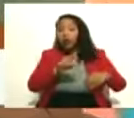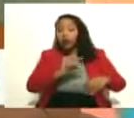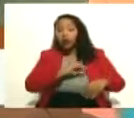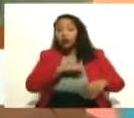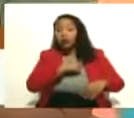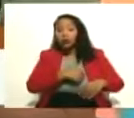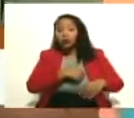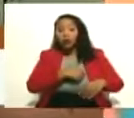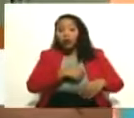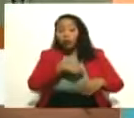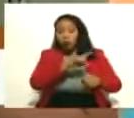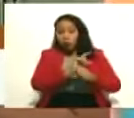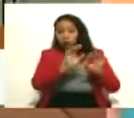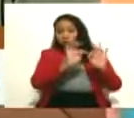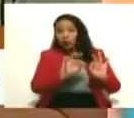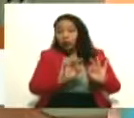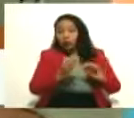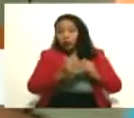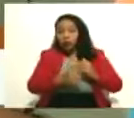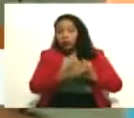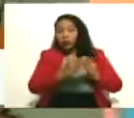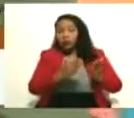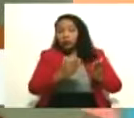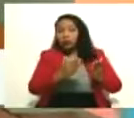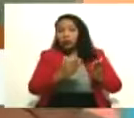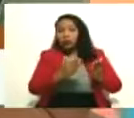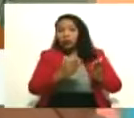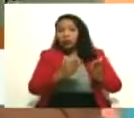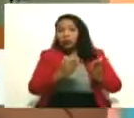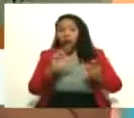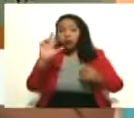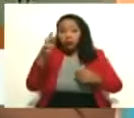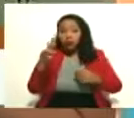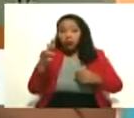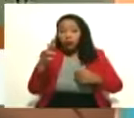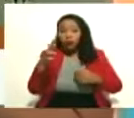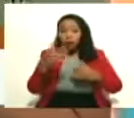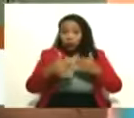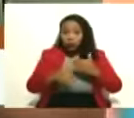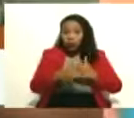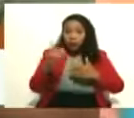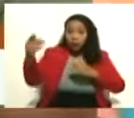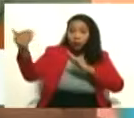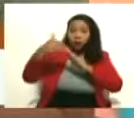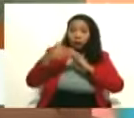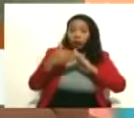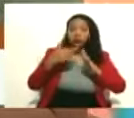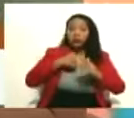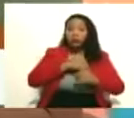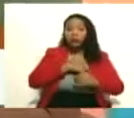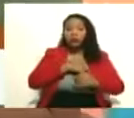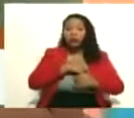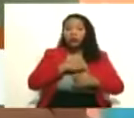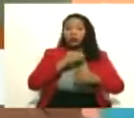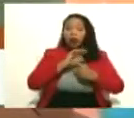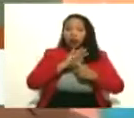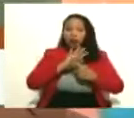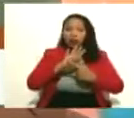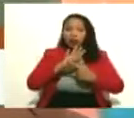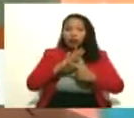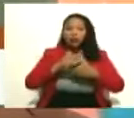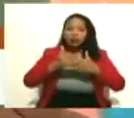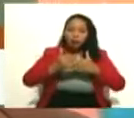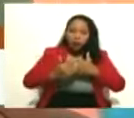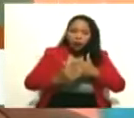Tercera pregunta, avanzar en desconocer la ofensiva que tienen, y nosotros estamos planteando ir más